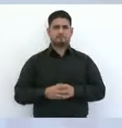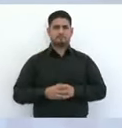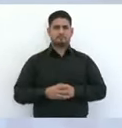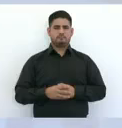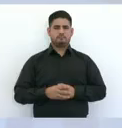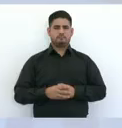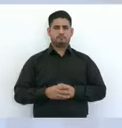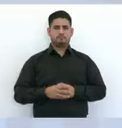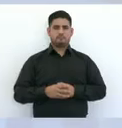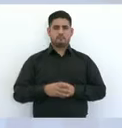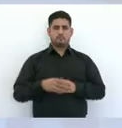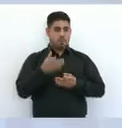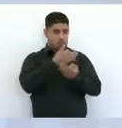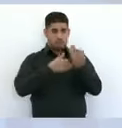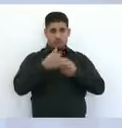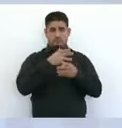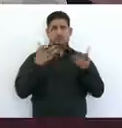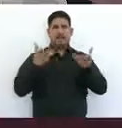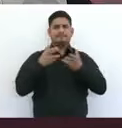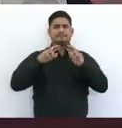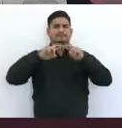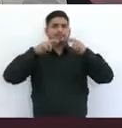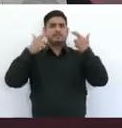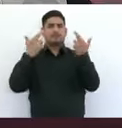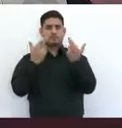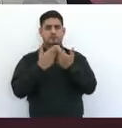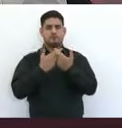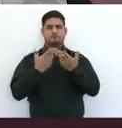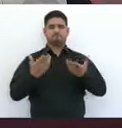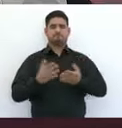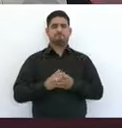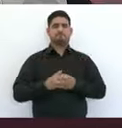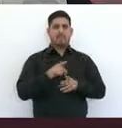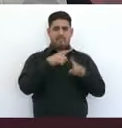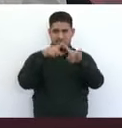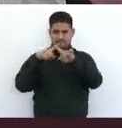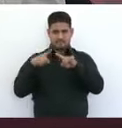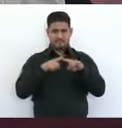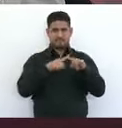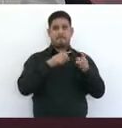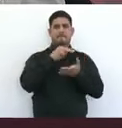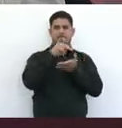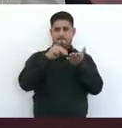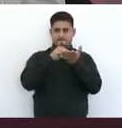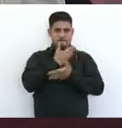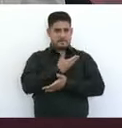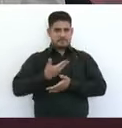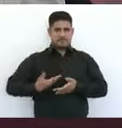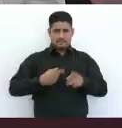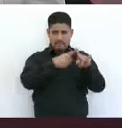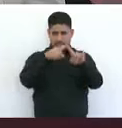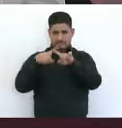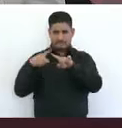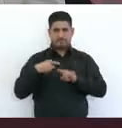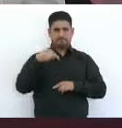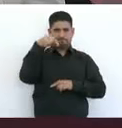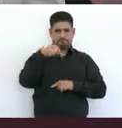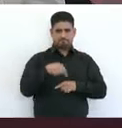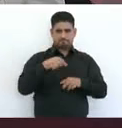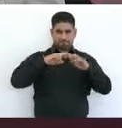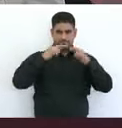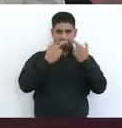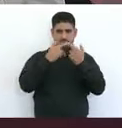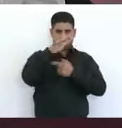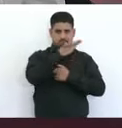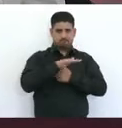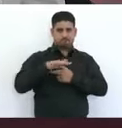tuvimos una reunión de trabajo con los presidentes, las dos presidentes municipales aquí de esta